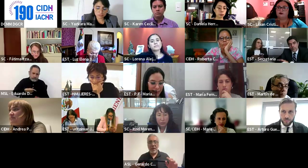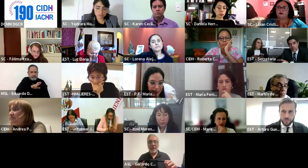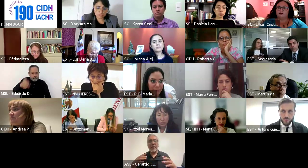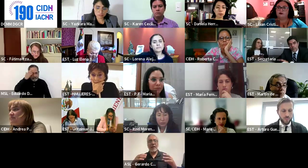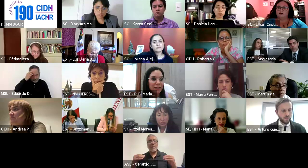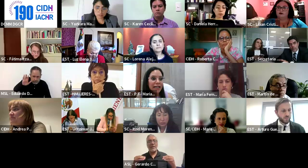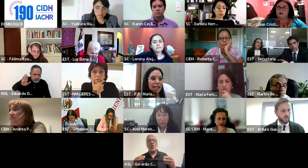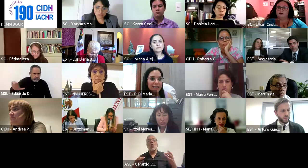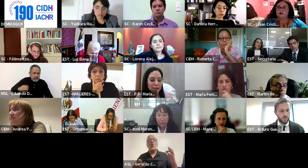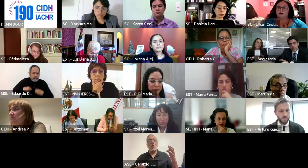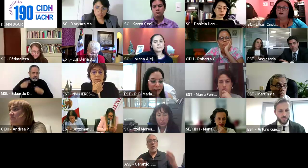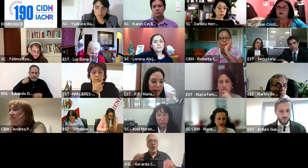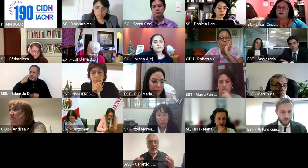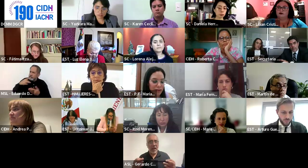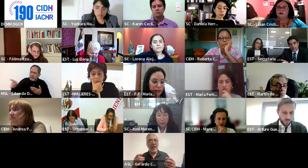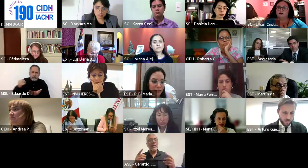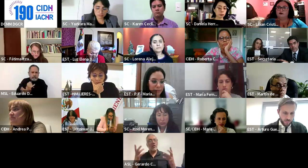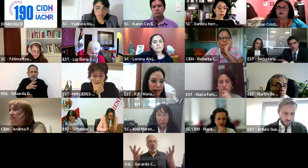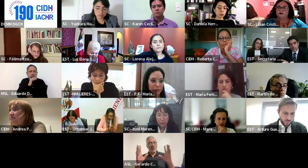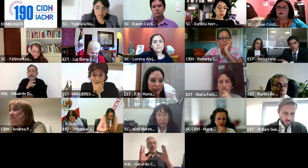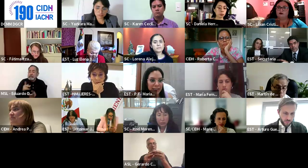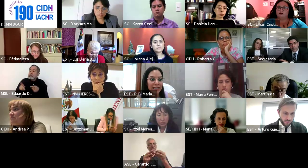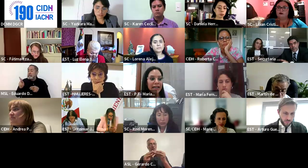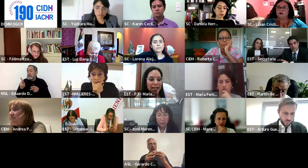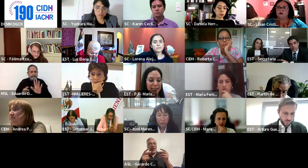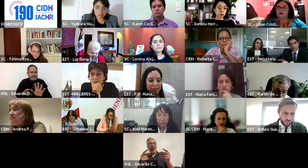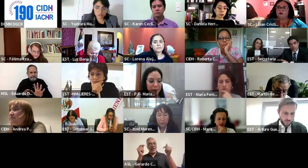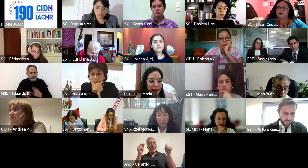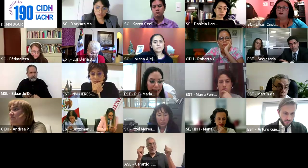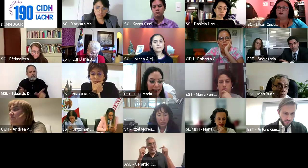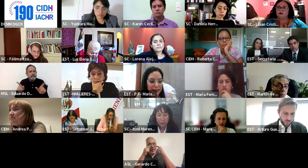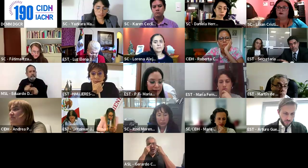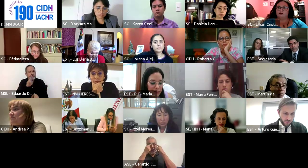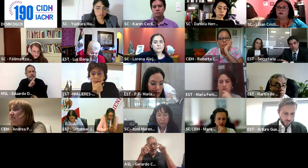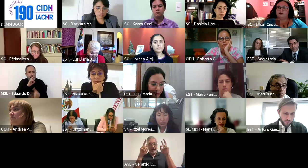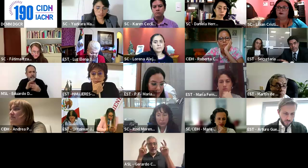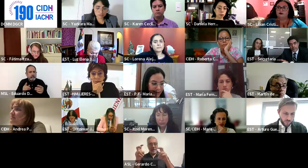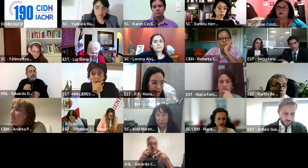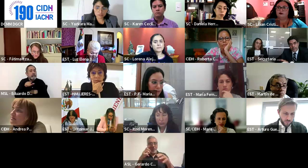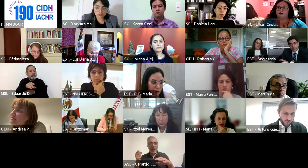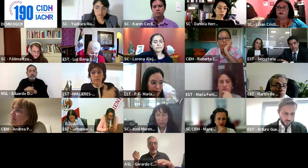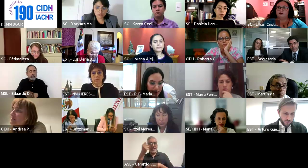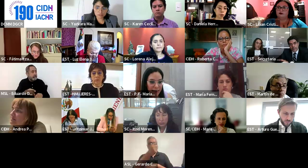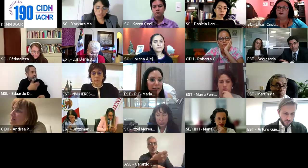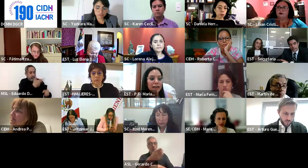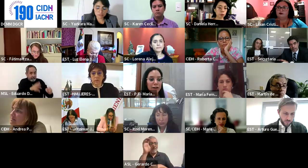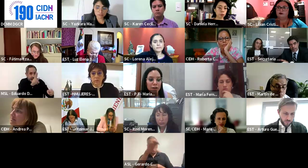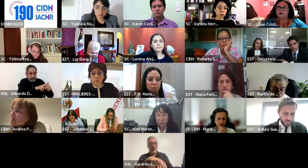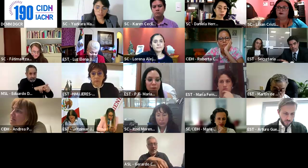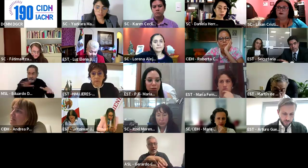capacidad jurídica. Y solamente para mencionar rápidamente el tema de institucionalización